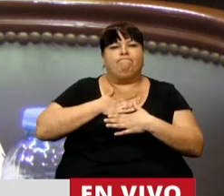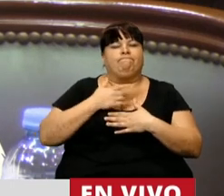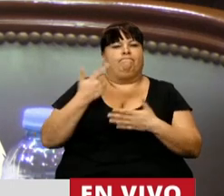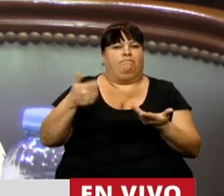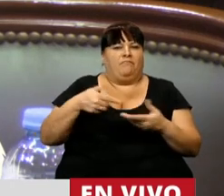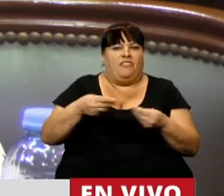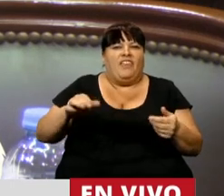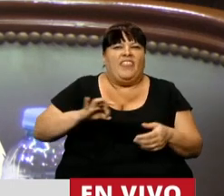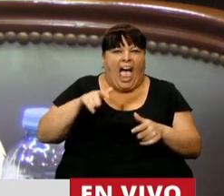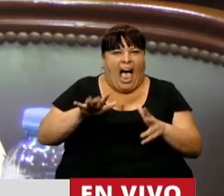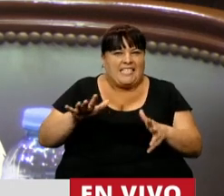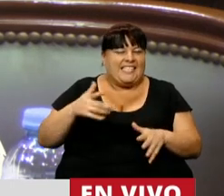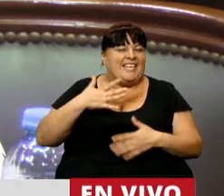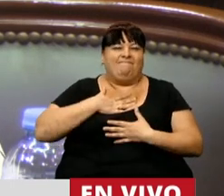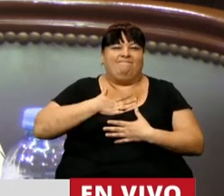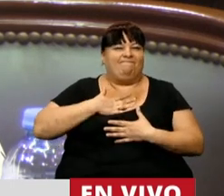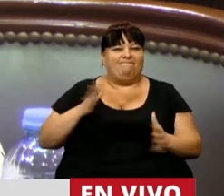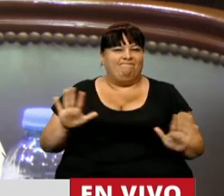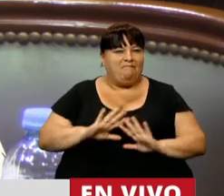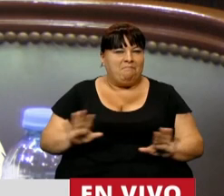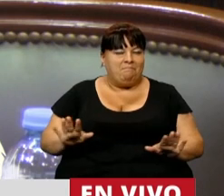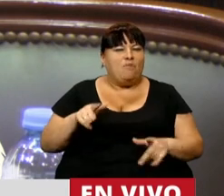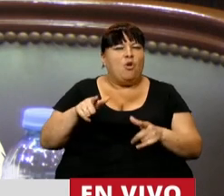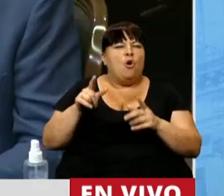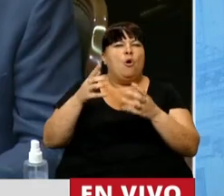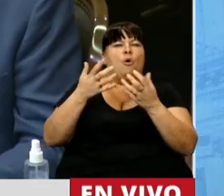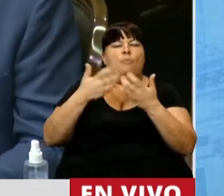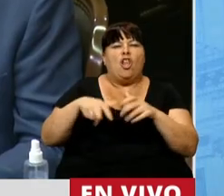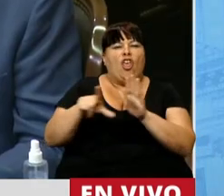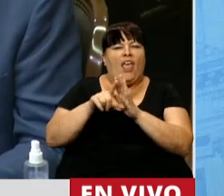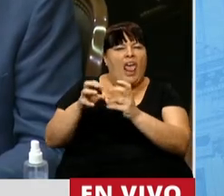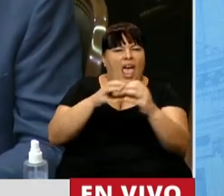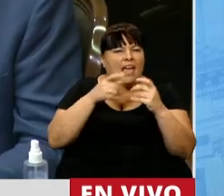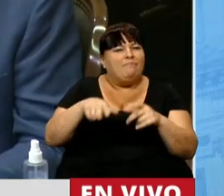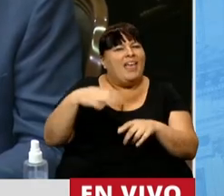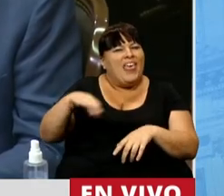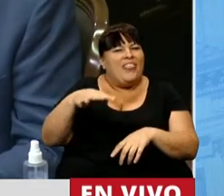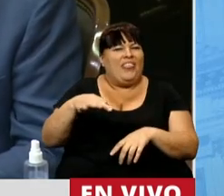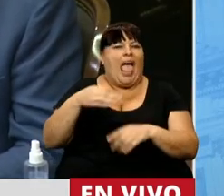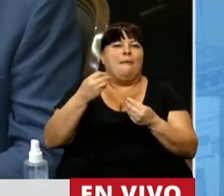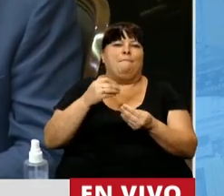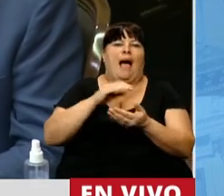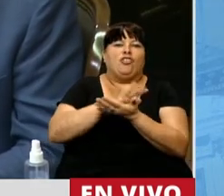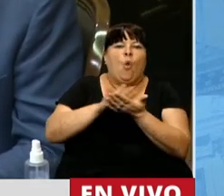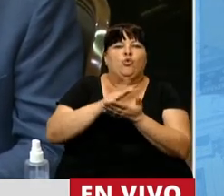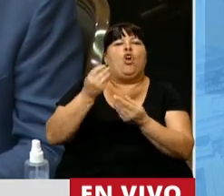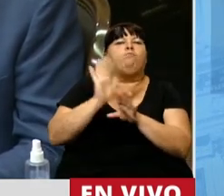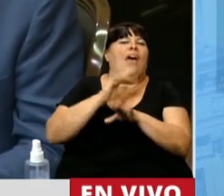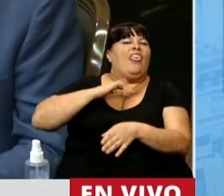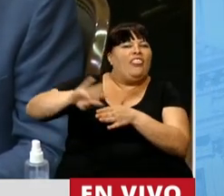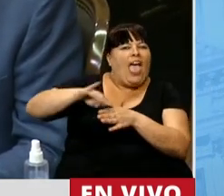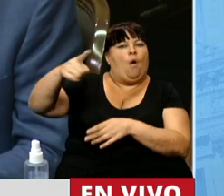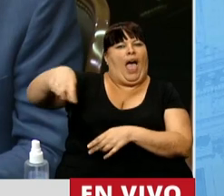estar terminando el año de esta manera, tratando un proyecto de ley que debiera haber sido para saldar aquella deuda que tenemos con